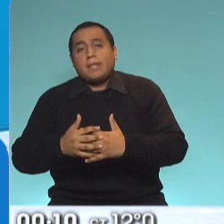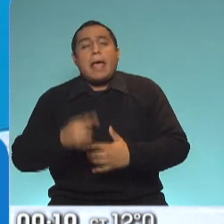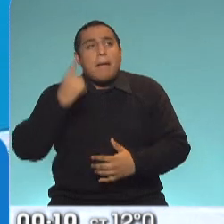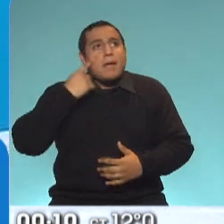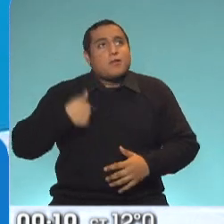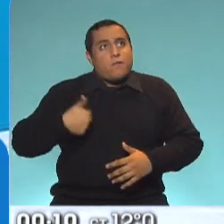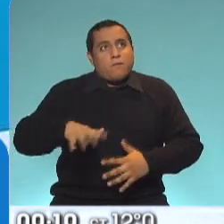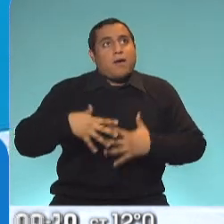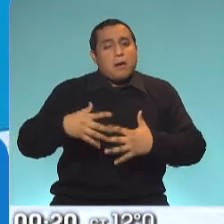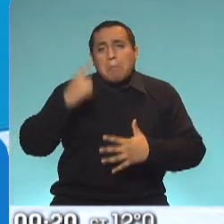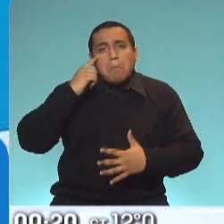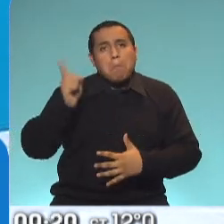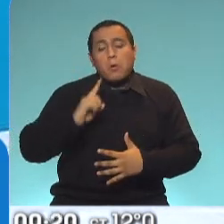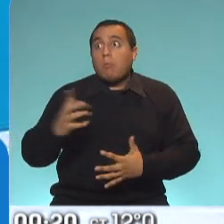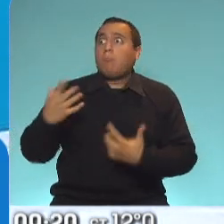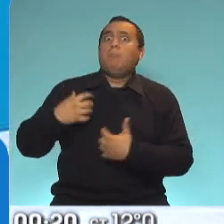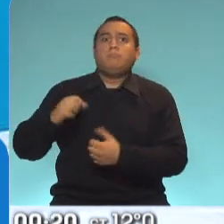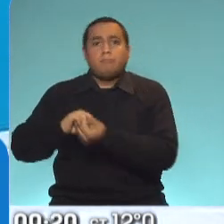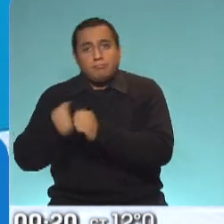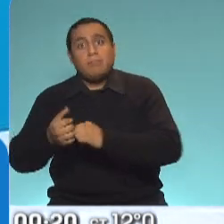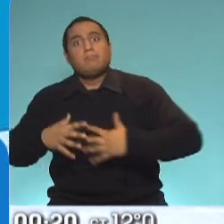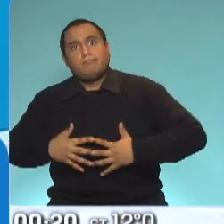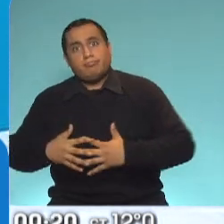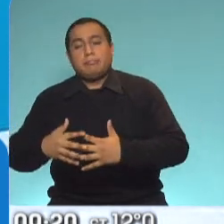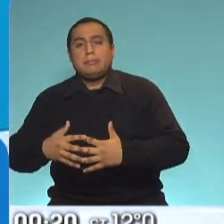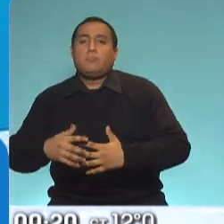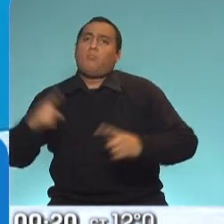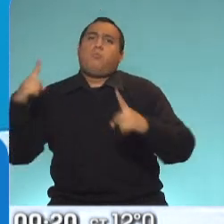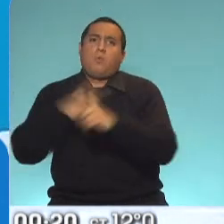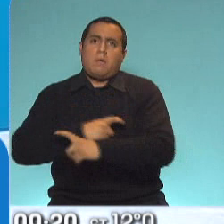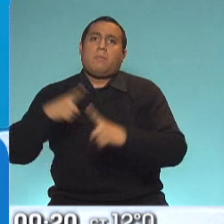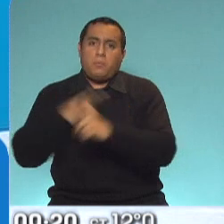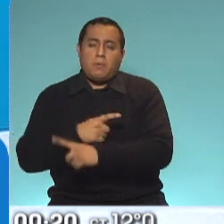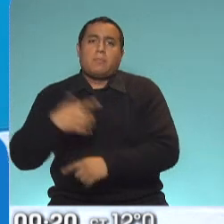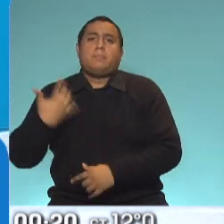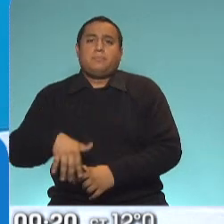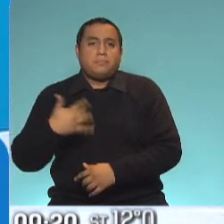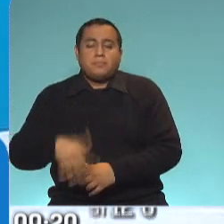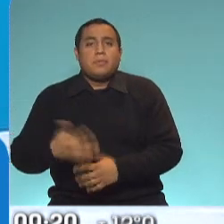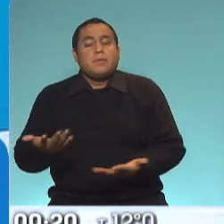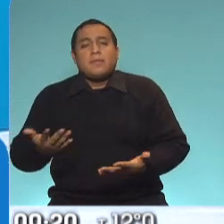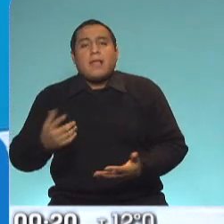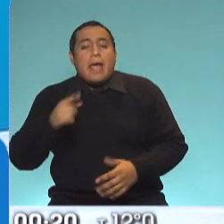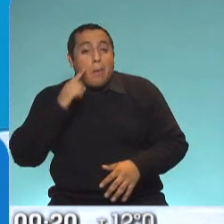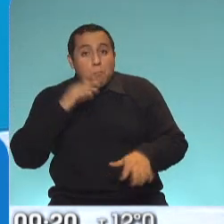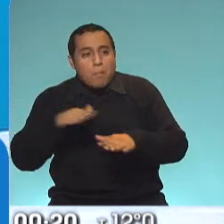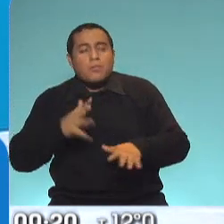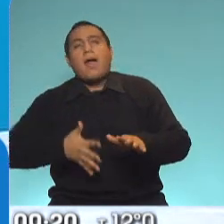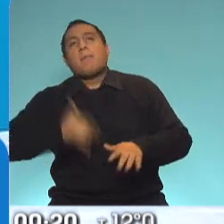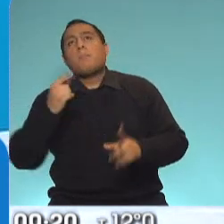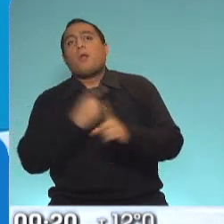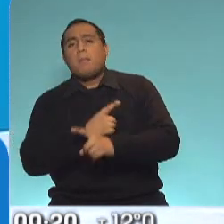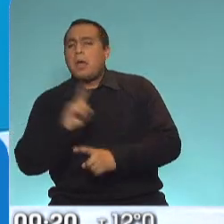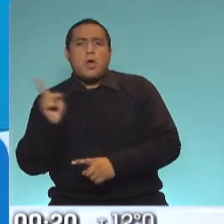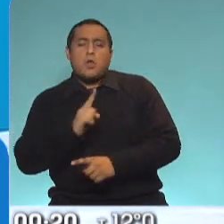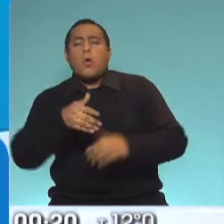que significa realmente un problema, no solamente que no se ve en el momento, que esa es la diferencia, por estos